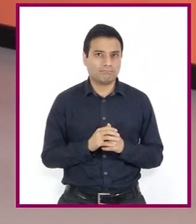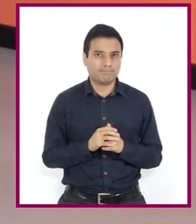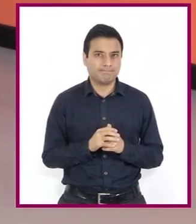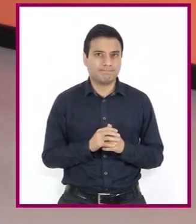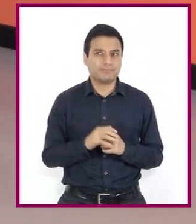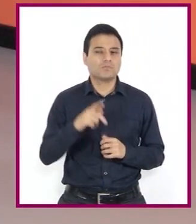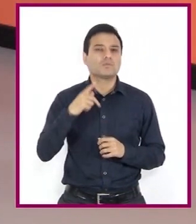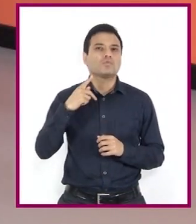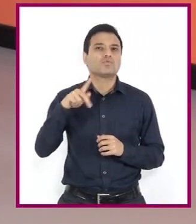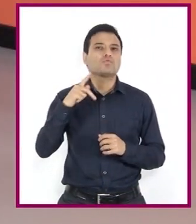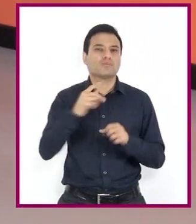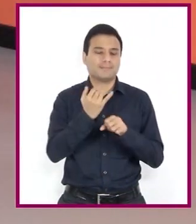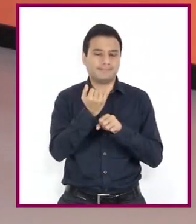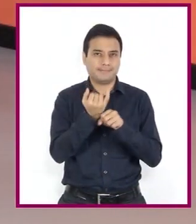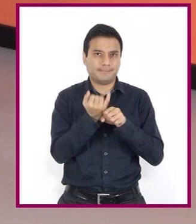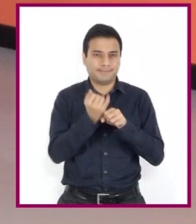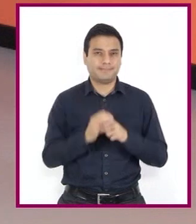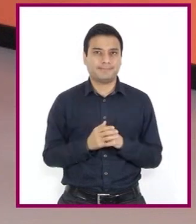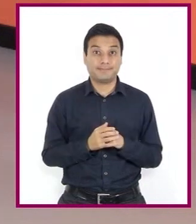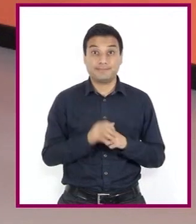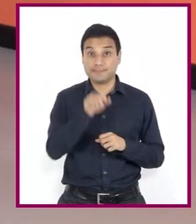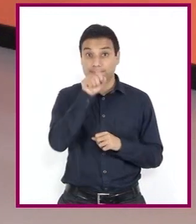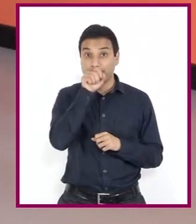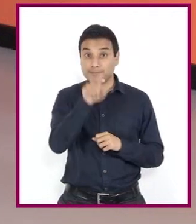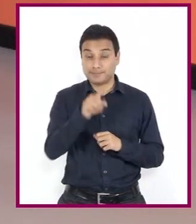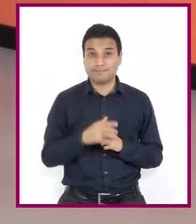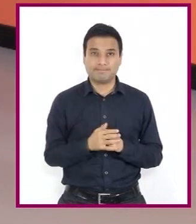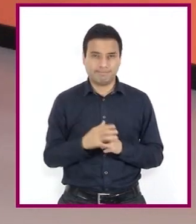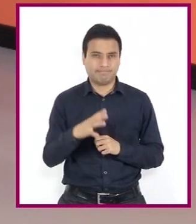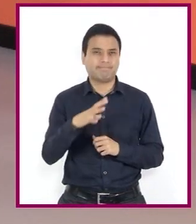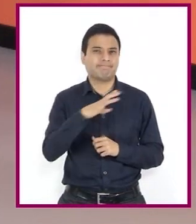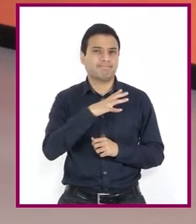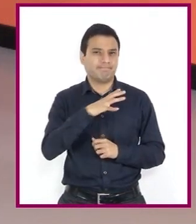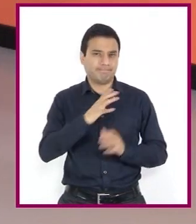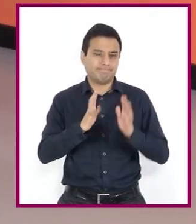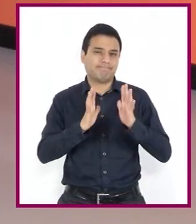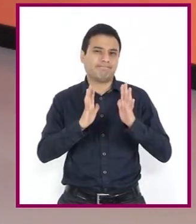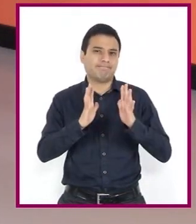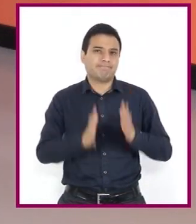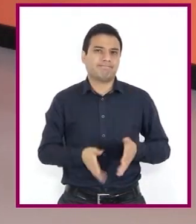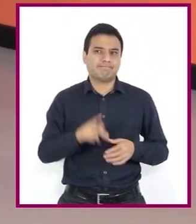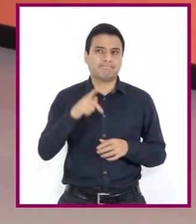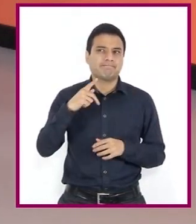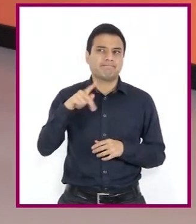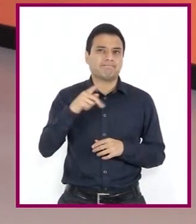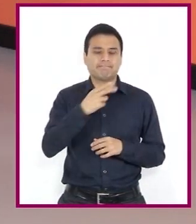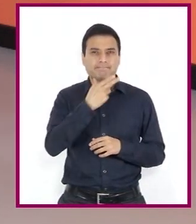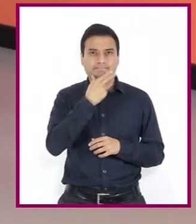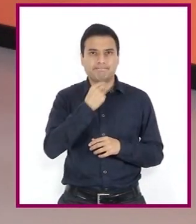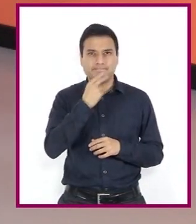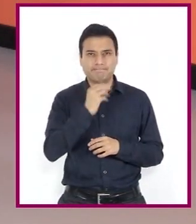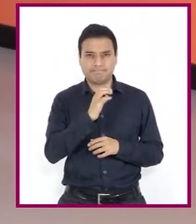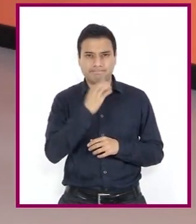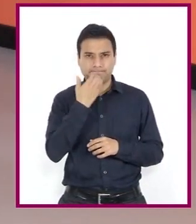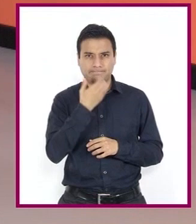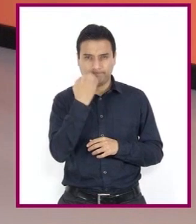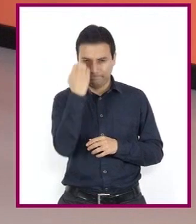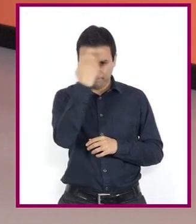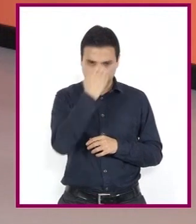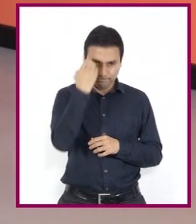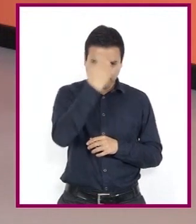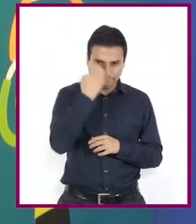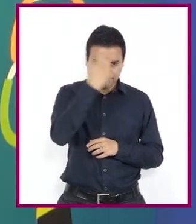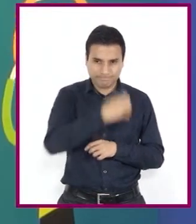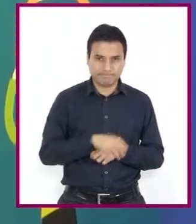de su investigación. Además, vemos presente en Fleming la intuición de que algo estaba pasando.